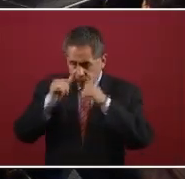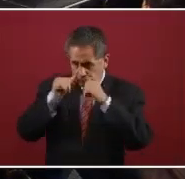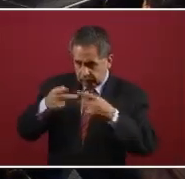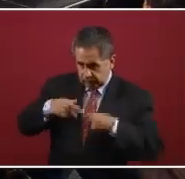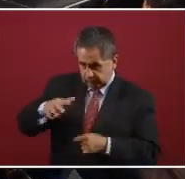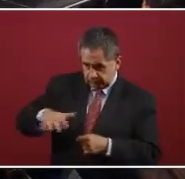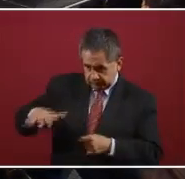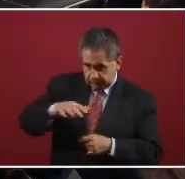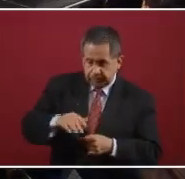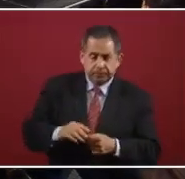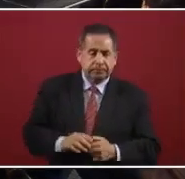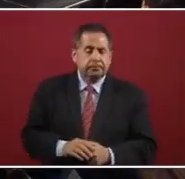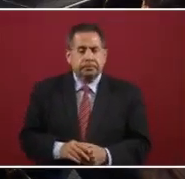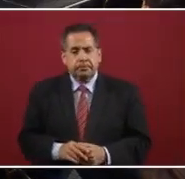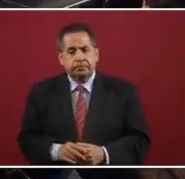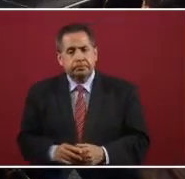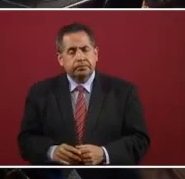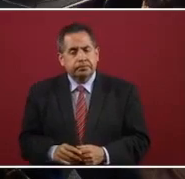ciudadana,